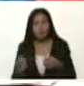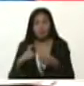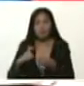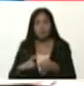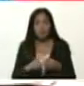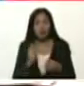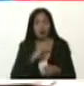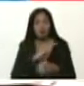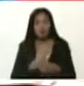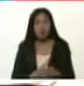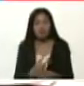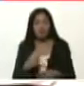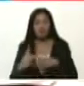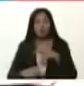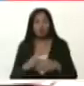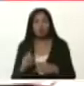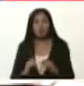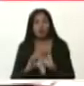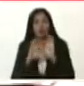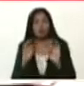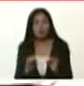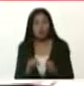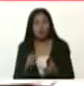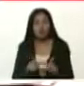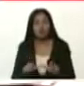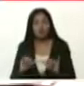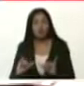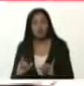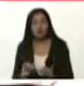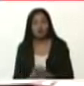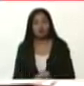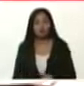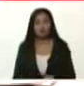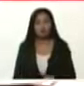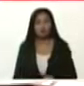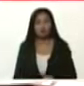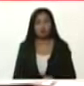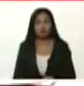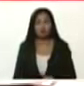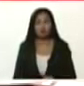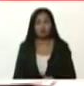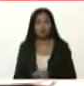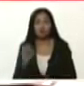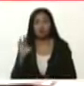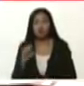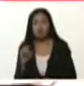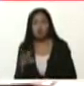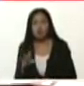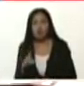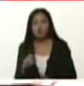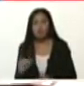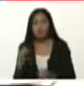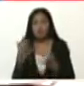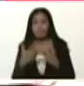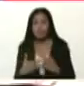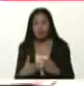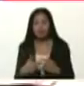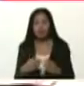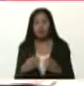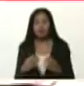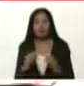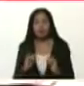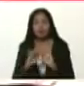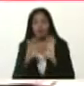las fuerzas productivas regionales y locales, los dolientes de esa empresa, de esa